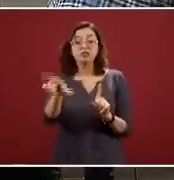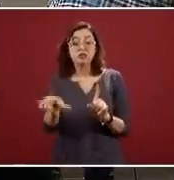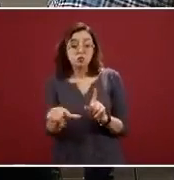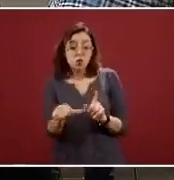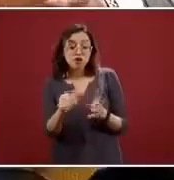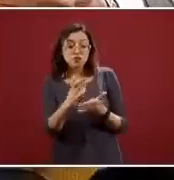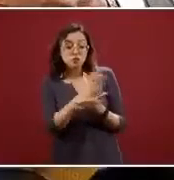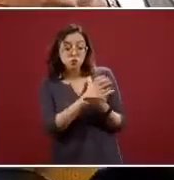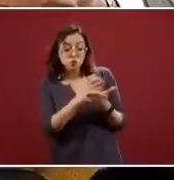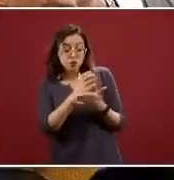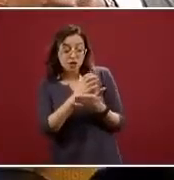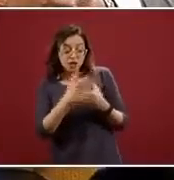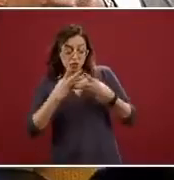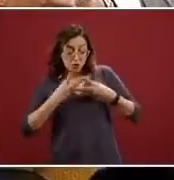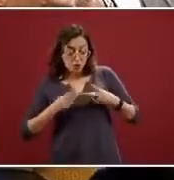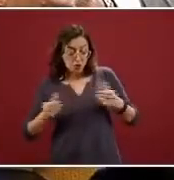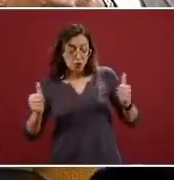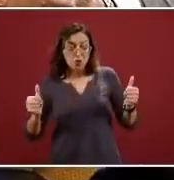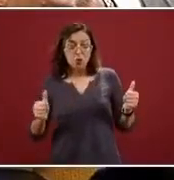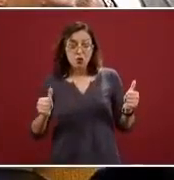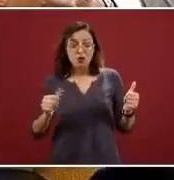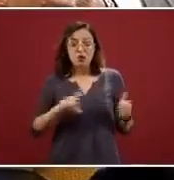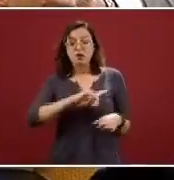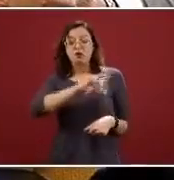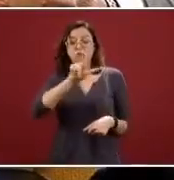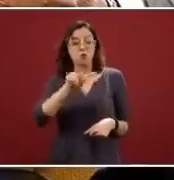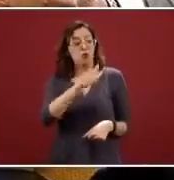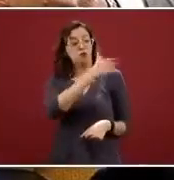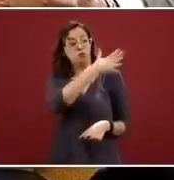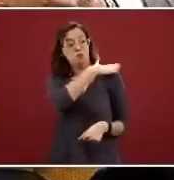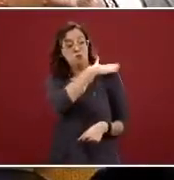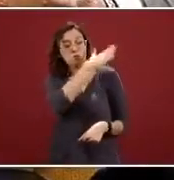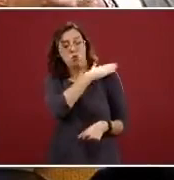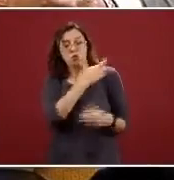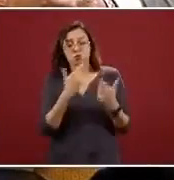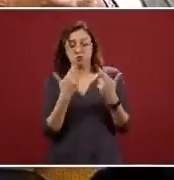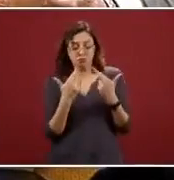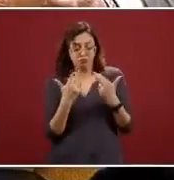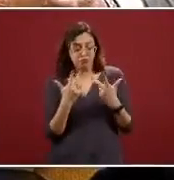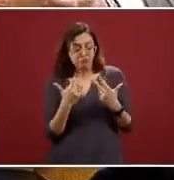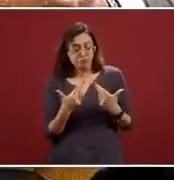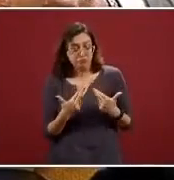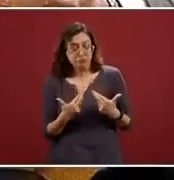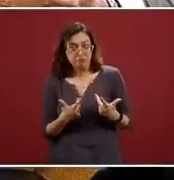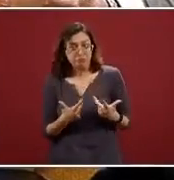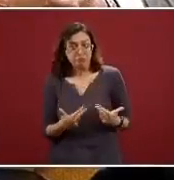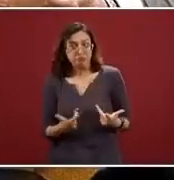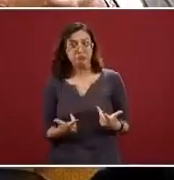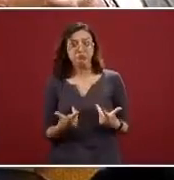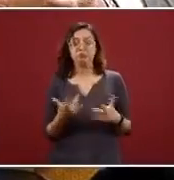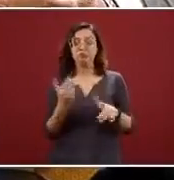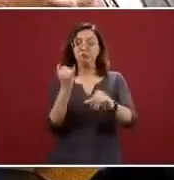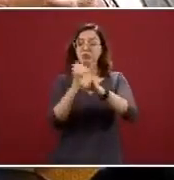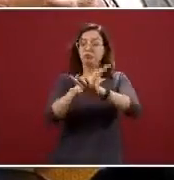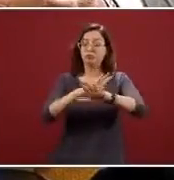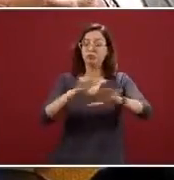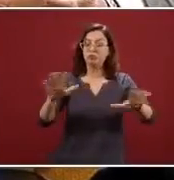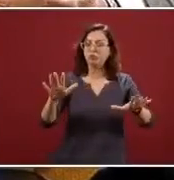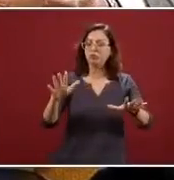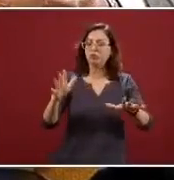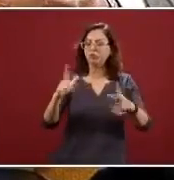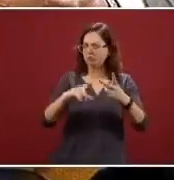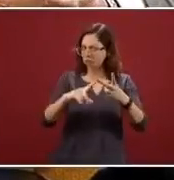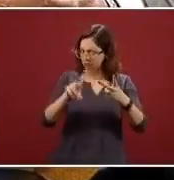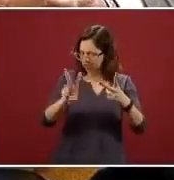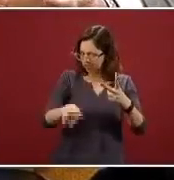curadas presentan lesiones pulmonares. Eso son cosas que se han publicado en China. Y por último, si nos